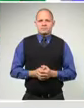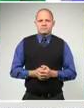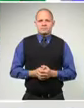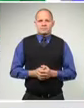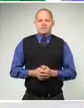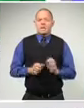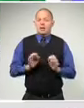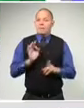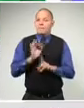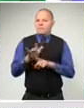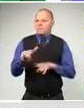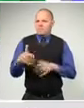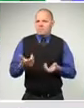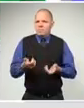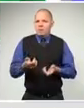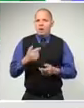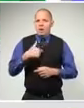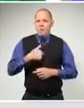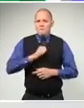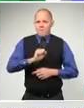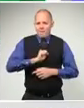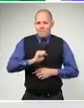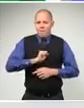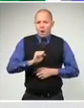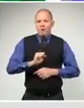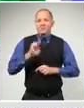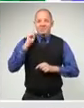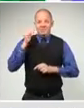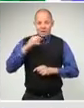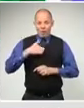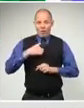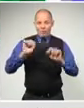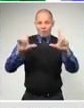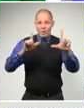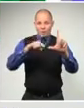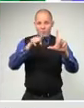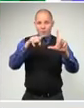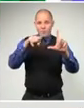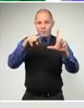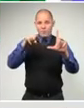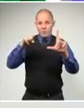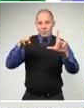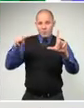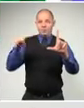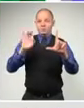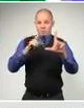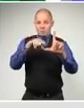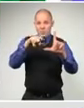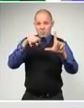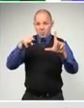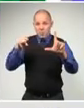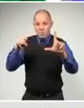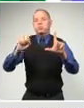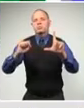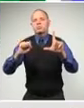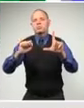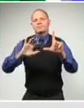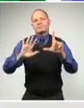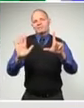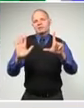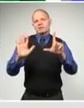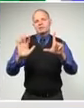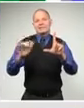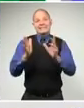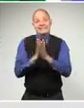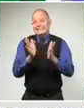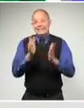de aire, taquicardia, pues lamentablemente este paciente hace una parada cardíaca en asistolia. Se